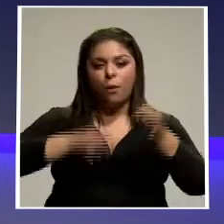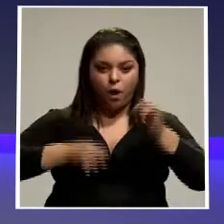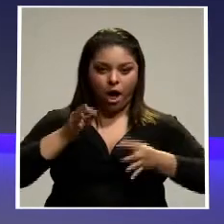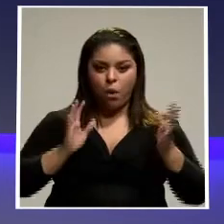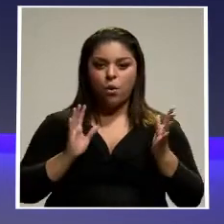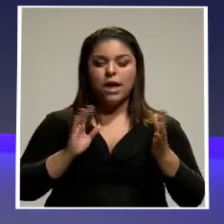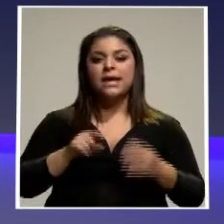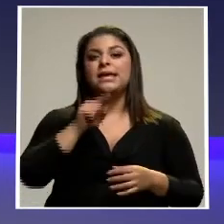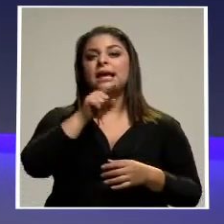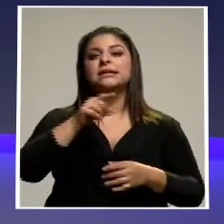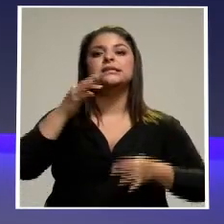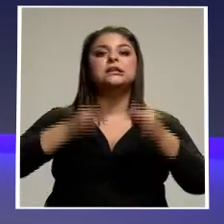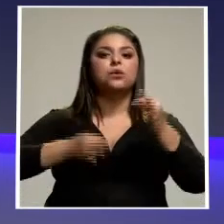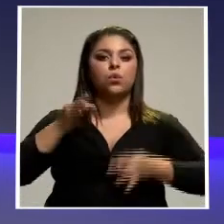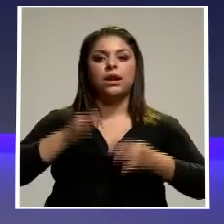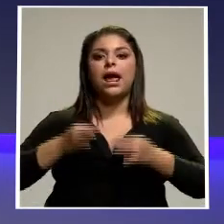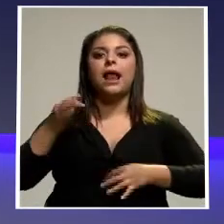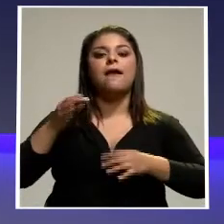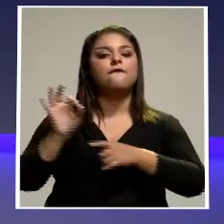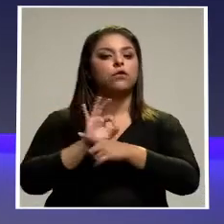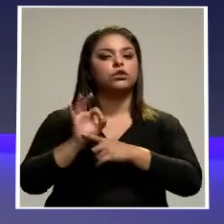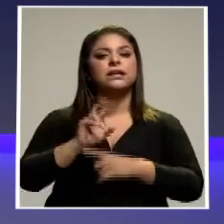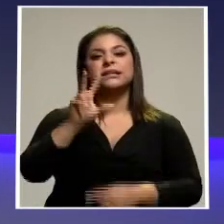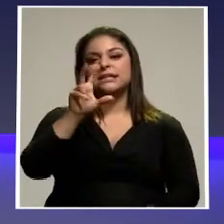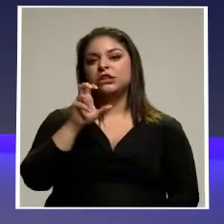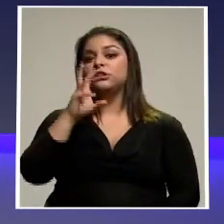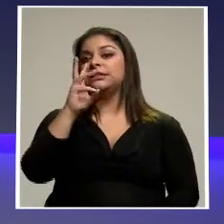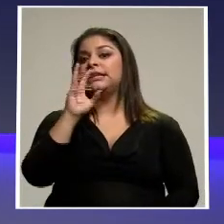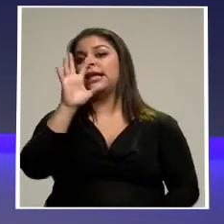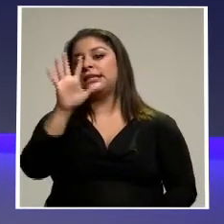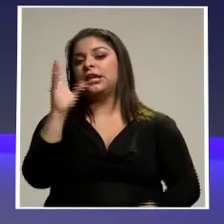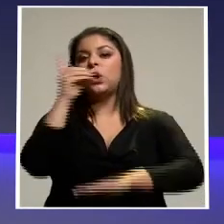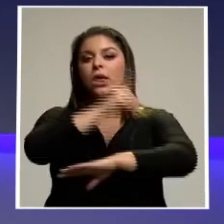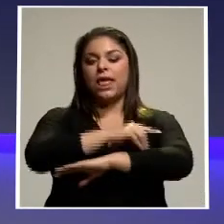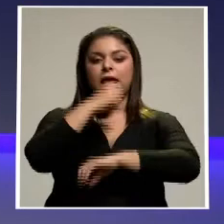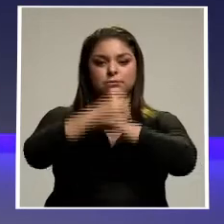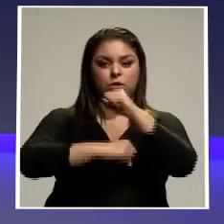funciona 365 días al año, 24 horas al